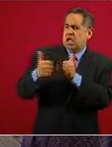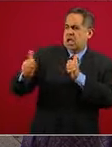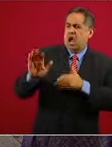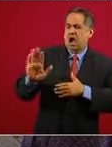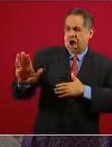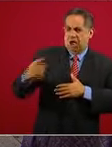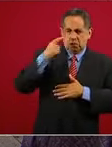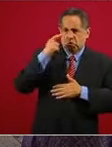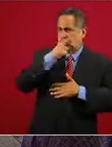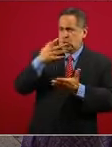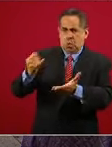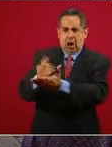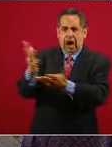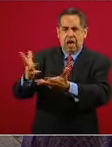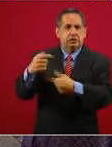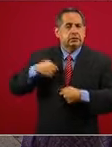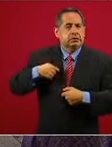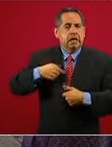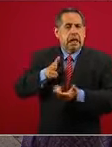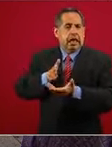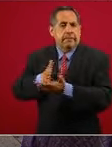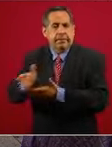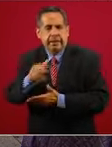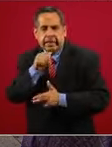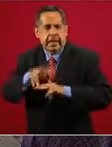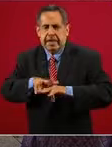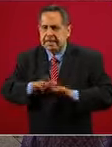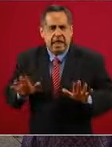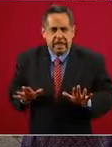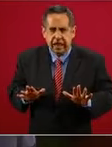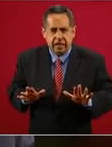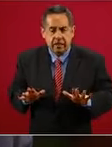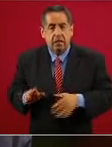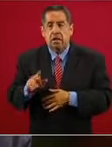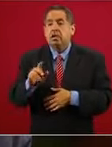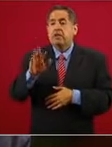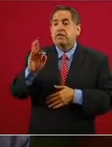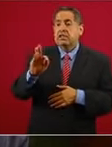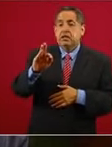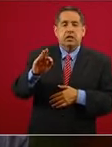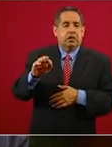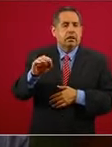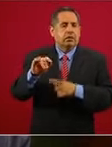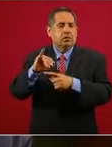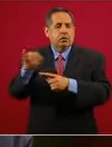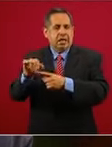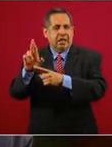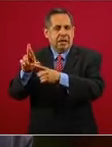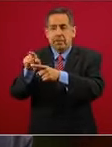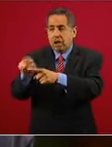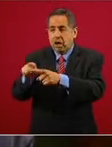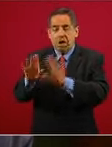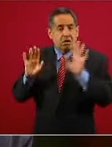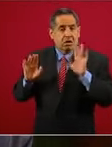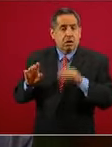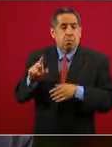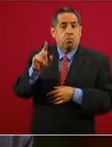La Fiscalía General de la República y el Poder Judicial de la Federación